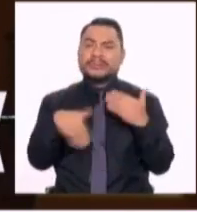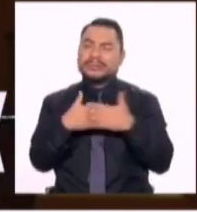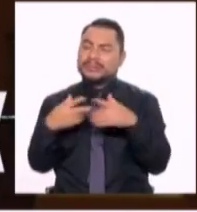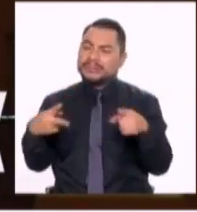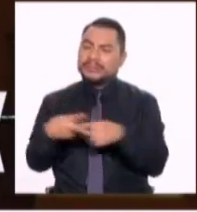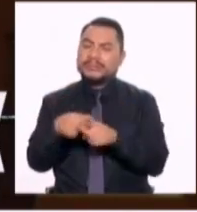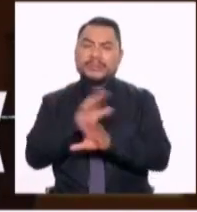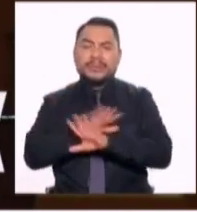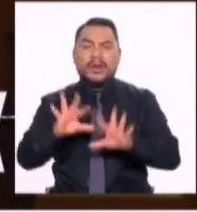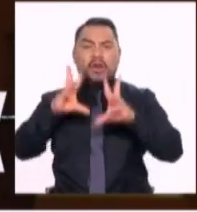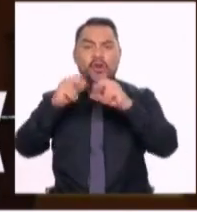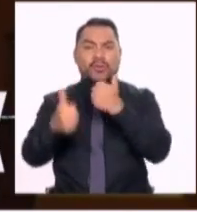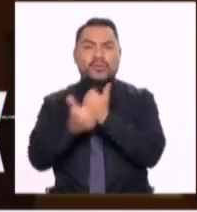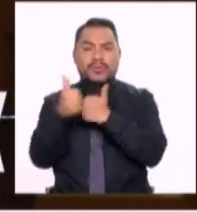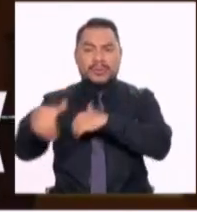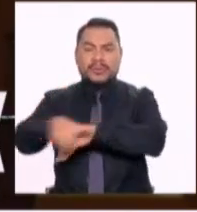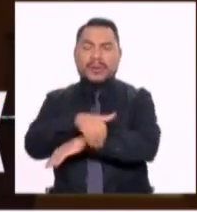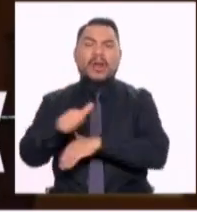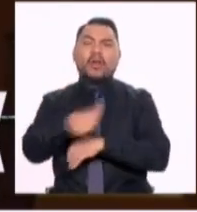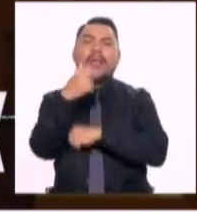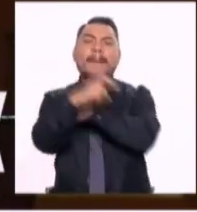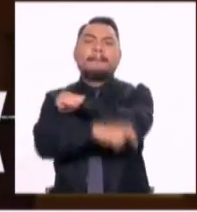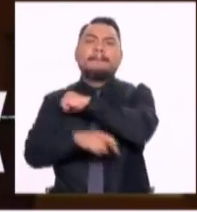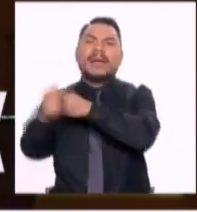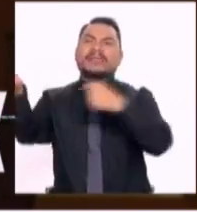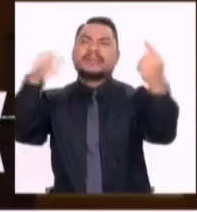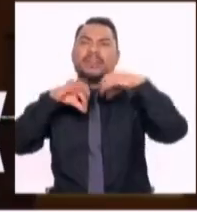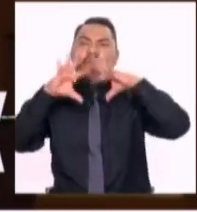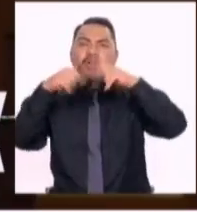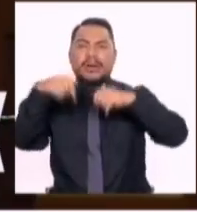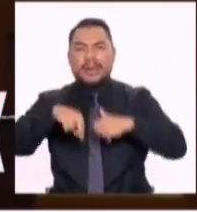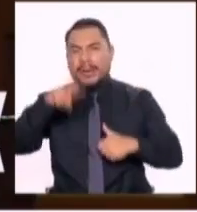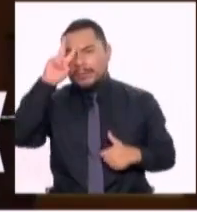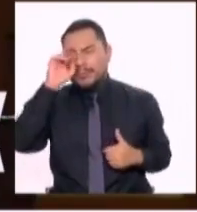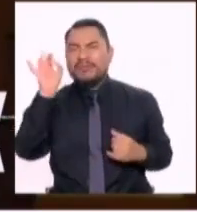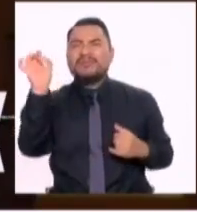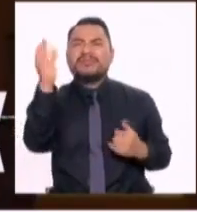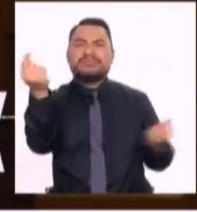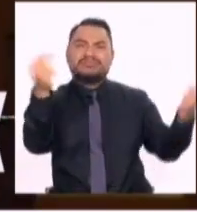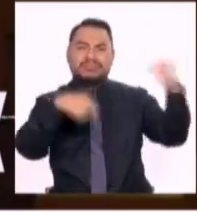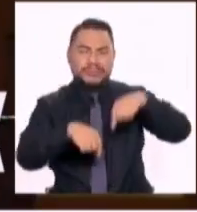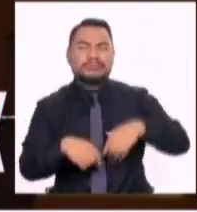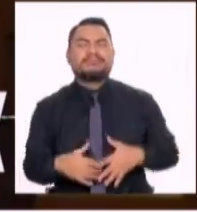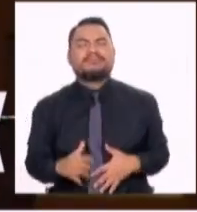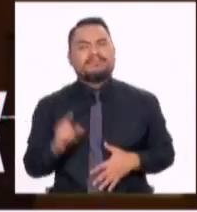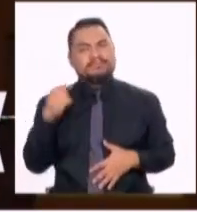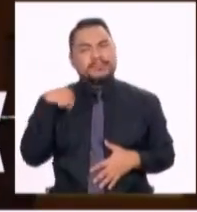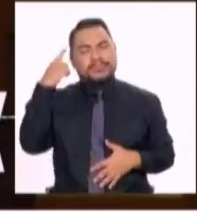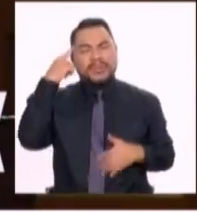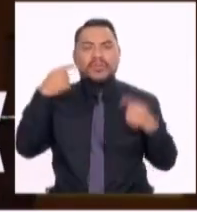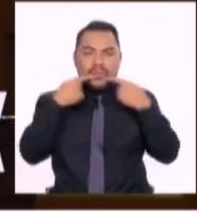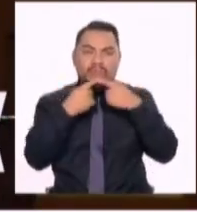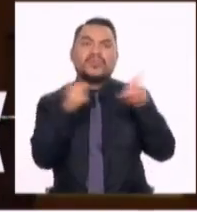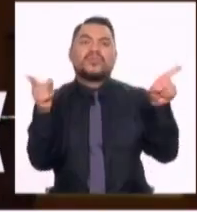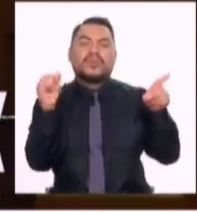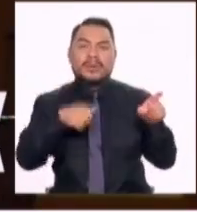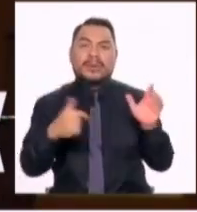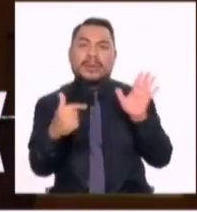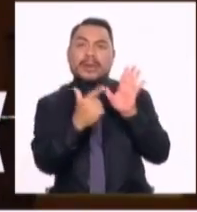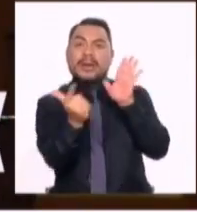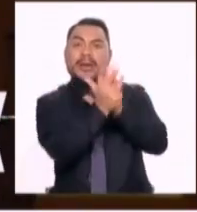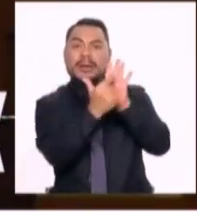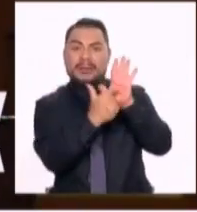y a la inseguridad ciudadana, cazando, atrapando, capturando, ¿no?, a los